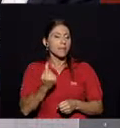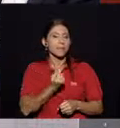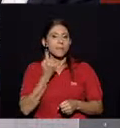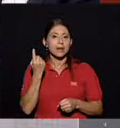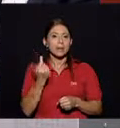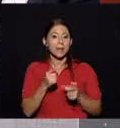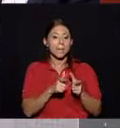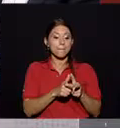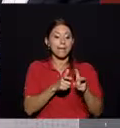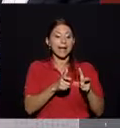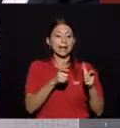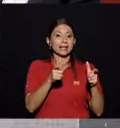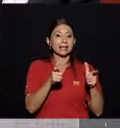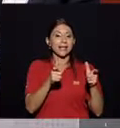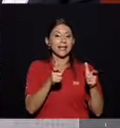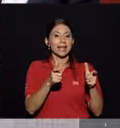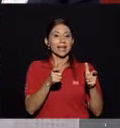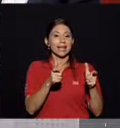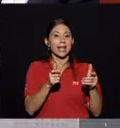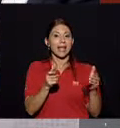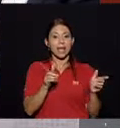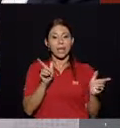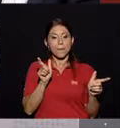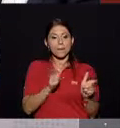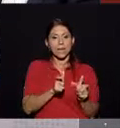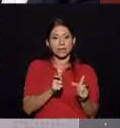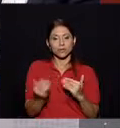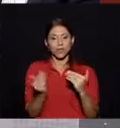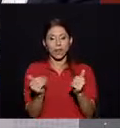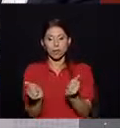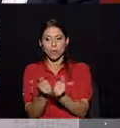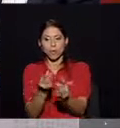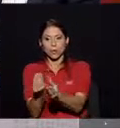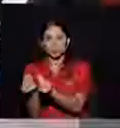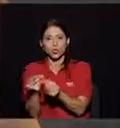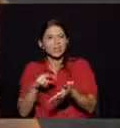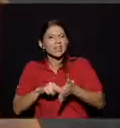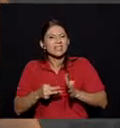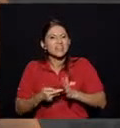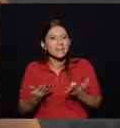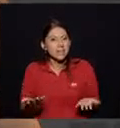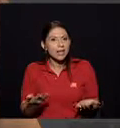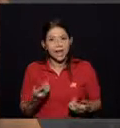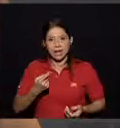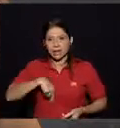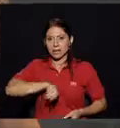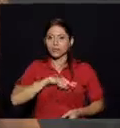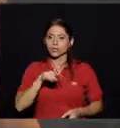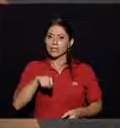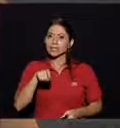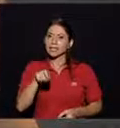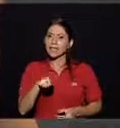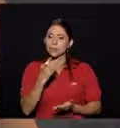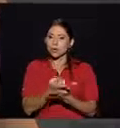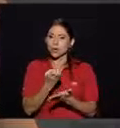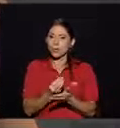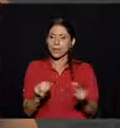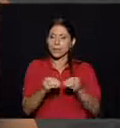por debajo, va a crecer menos que la producción. ¿Qué significa esto? Que necesitamos tener una economía